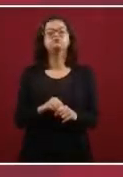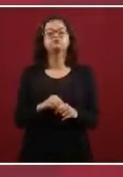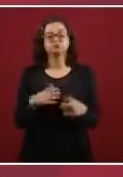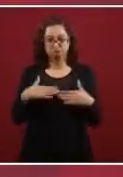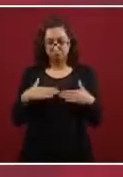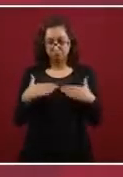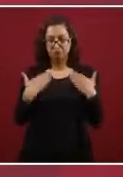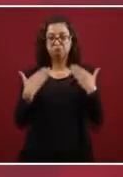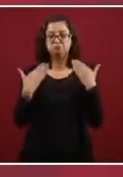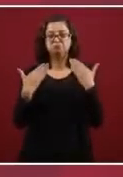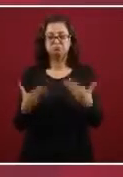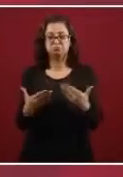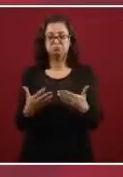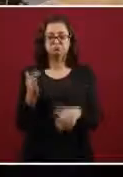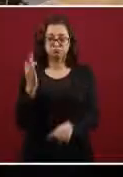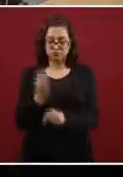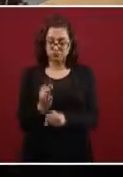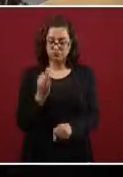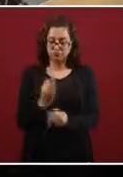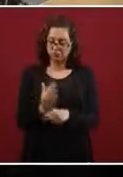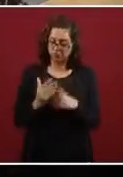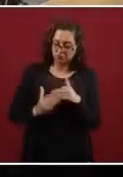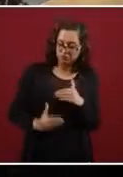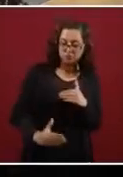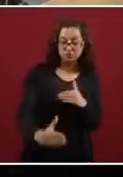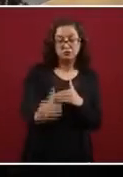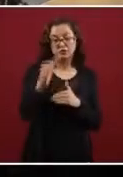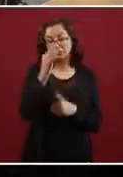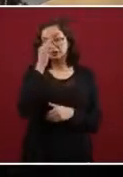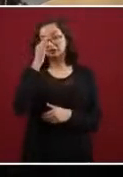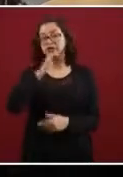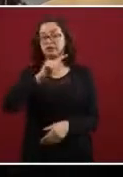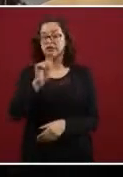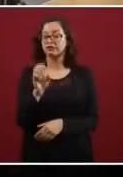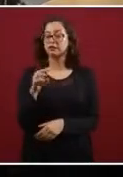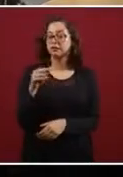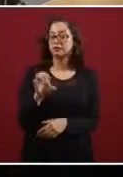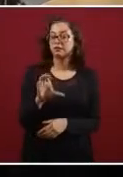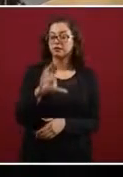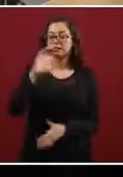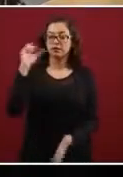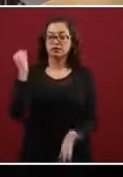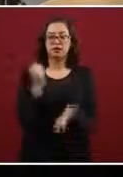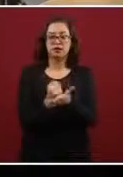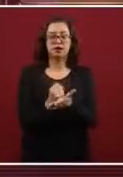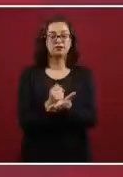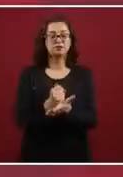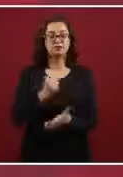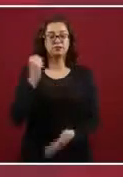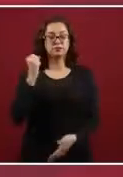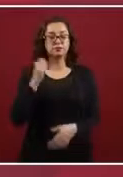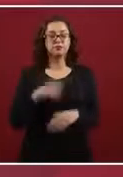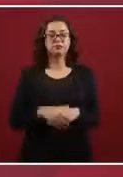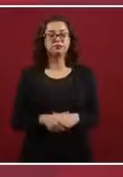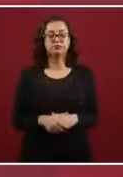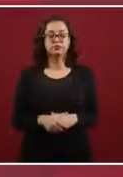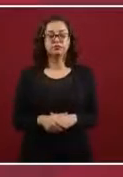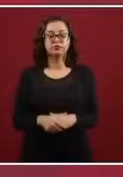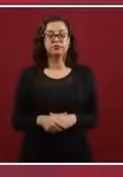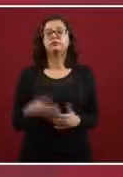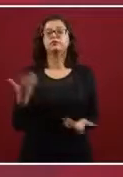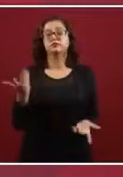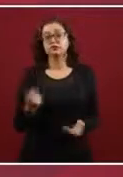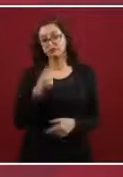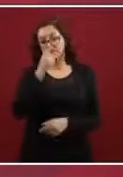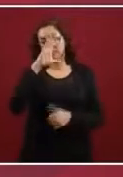estamos en el umbral de la aprobación final de este tratado en los espacios restantes